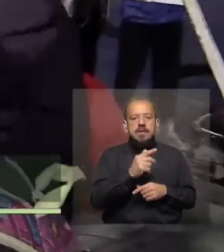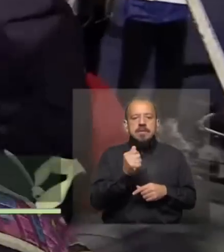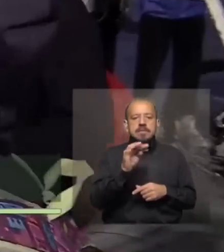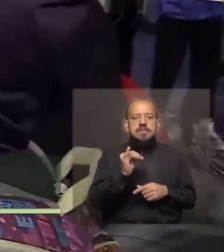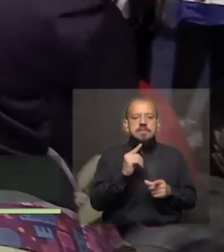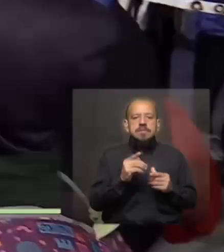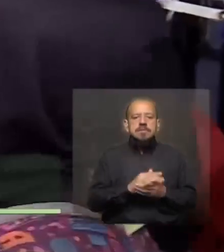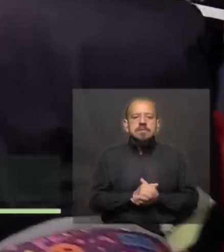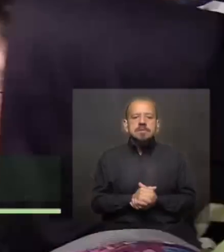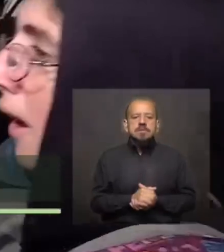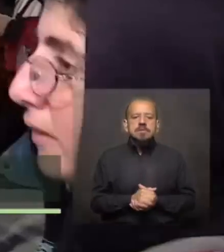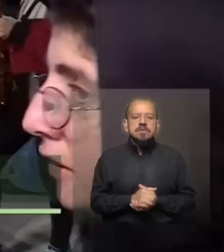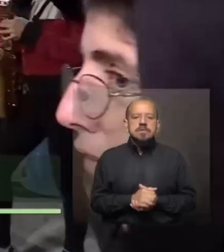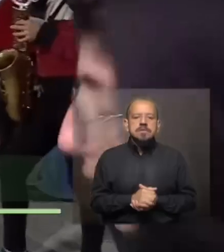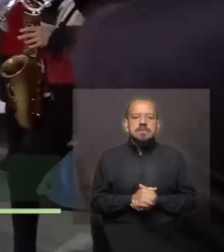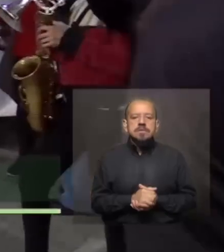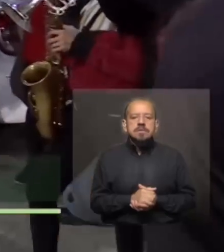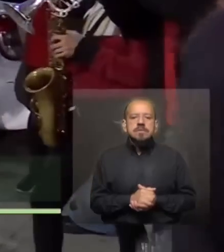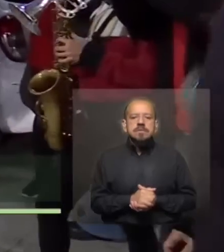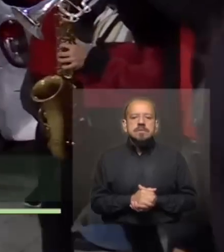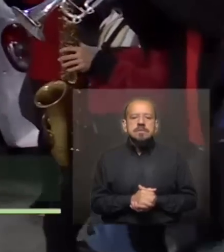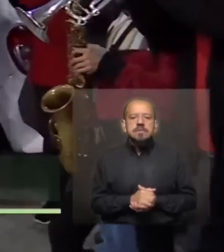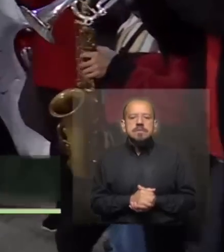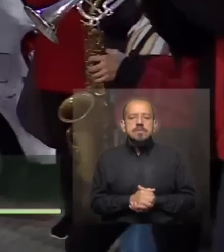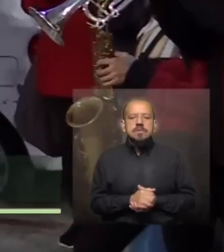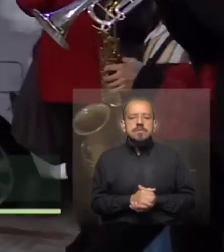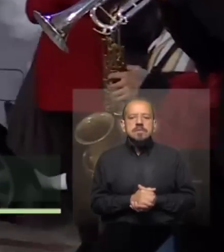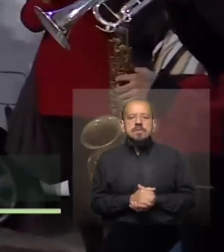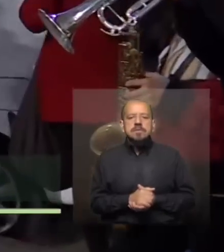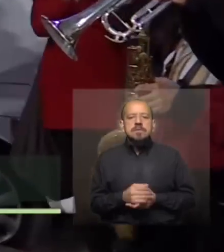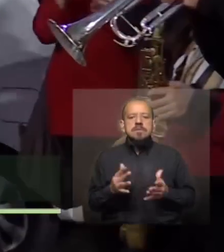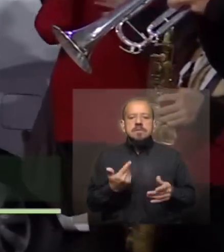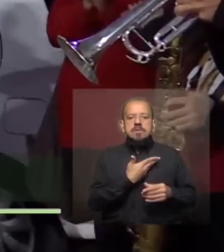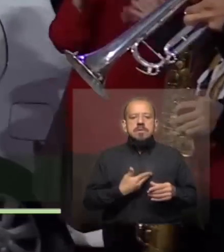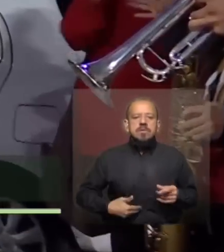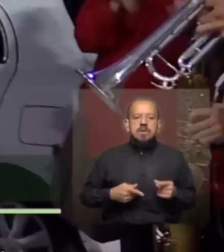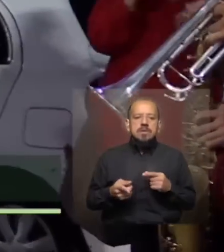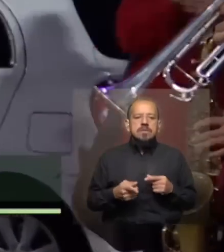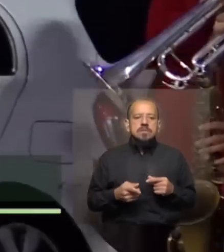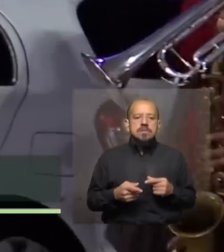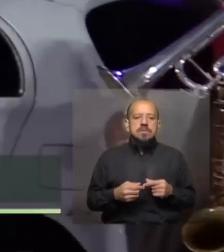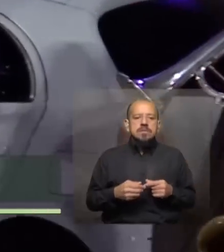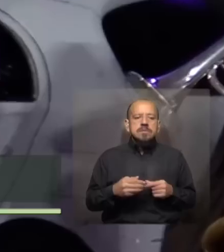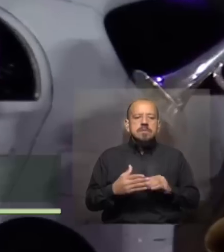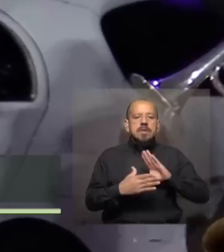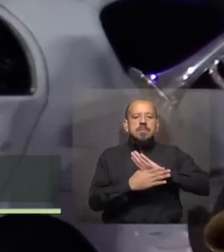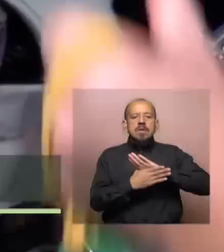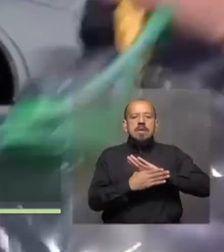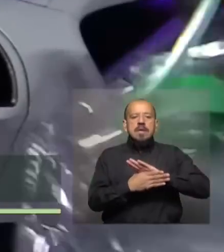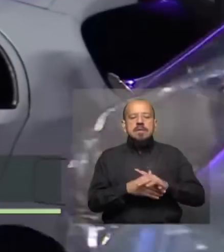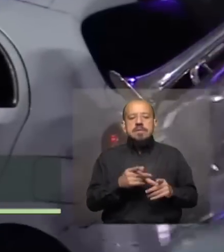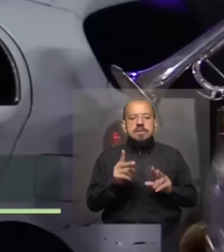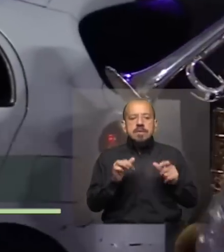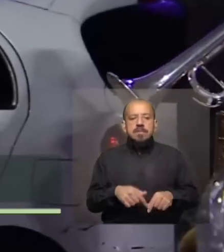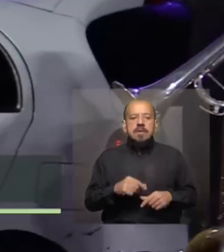pueblo qué le ha parecido las en este caso las medidas que ha tomado el gobierno el mides en torno Bueno a distribuir